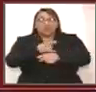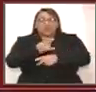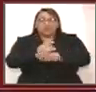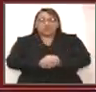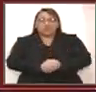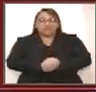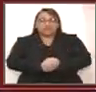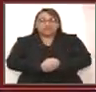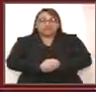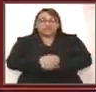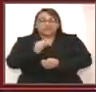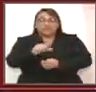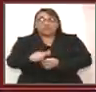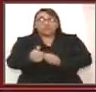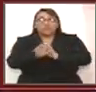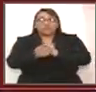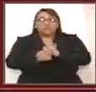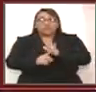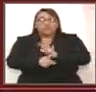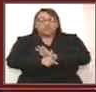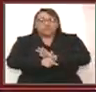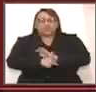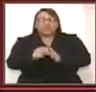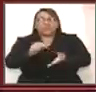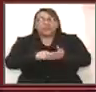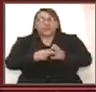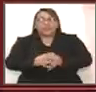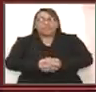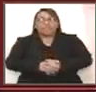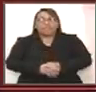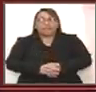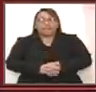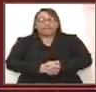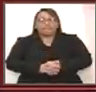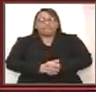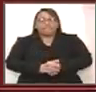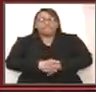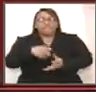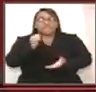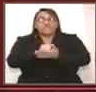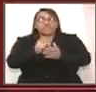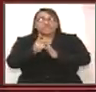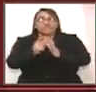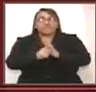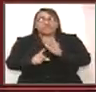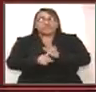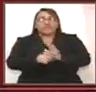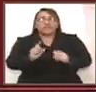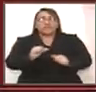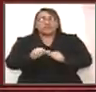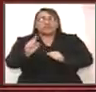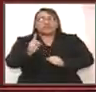causados. Otro decreto legislativo ya promulgado es el decreto legislativo número